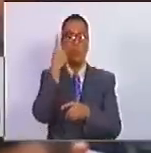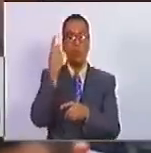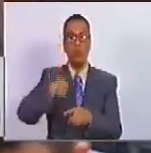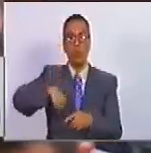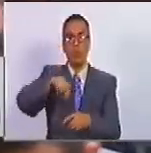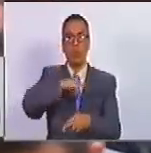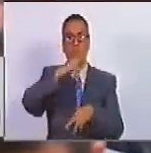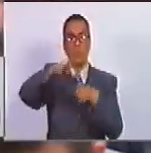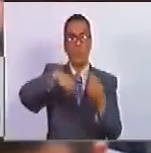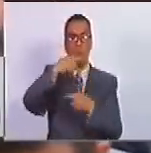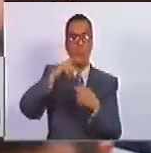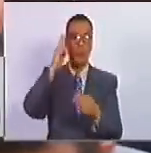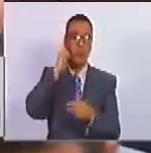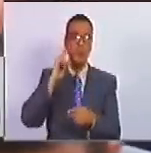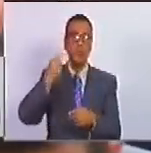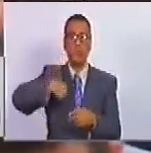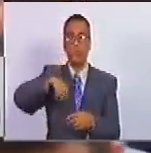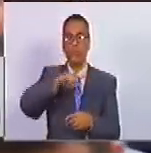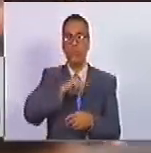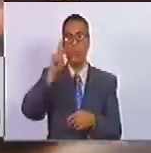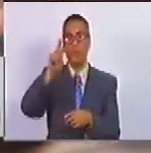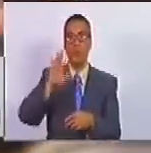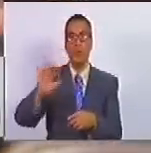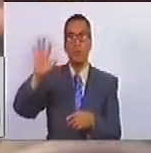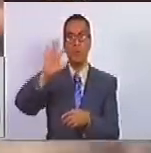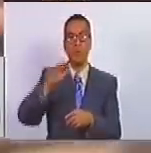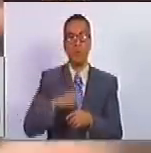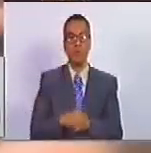nuestra revolución bolivariana en nuestra nación.